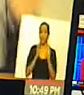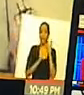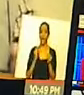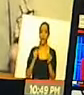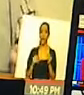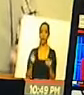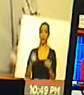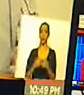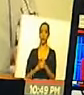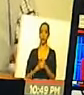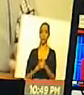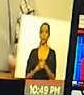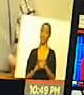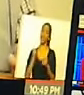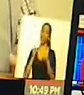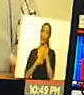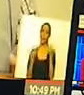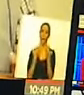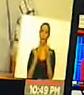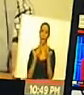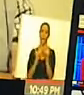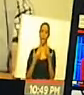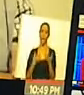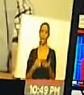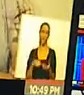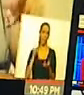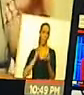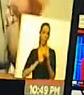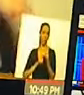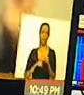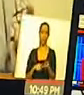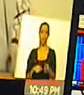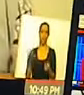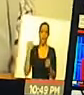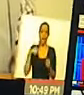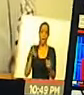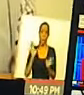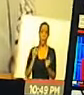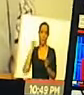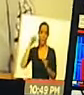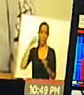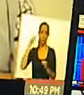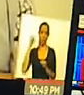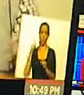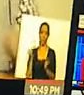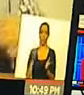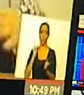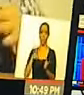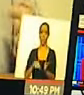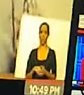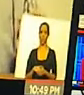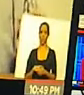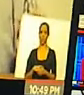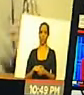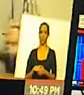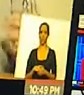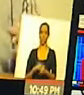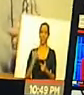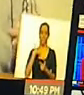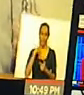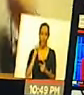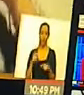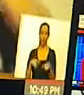peleando con la esposa en un live de Instagram. A menos que sacar este video haya sido también una estrategia. Si hay un suceso que se